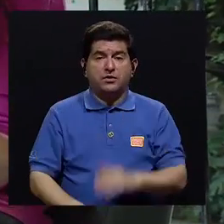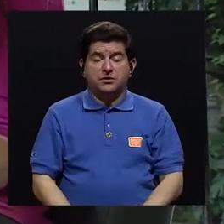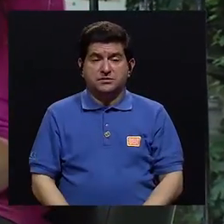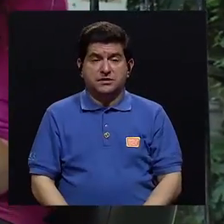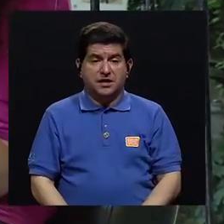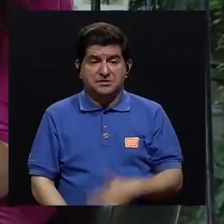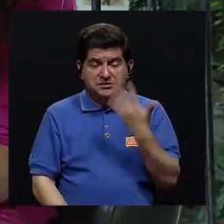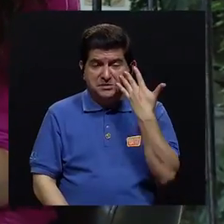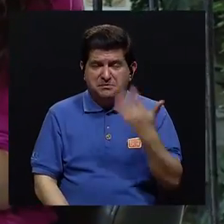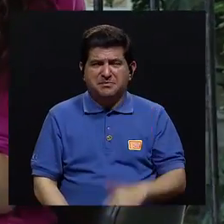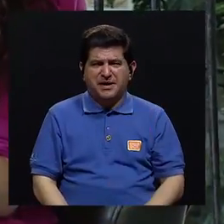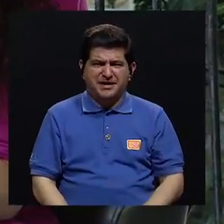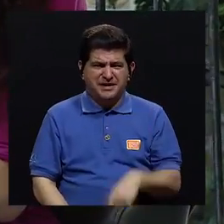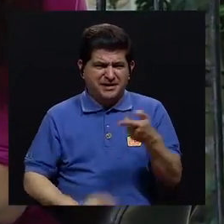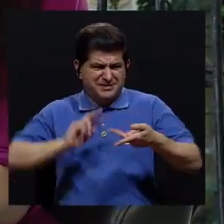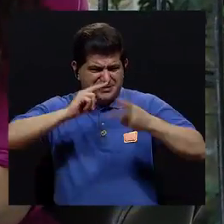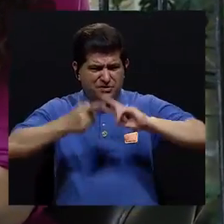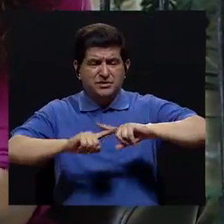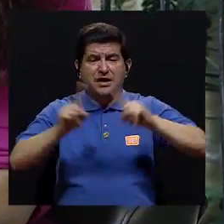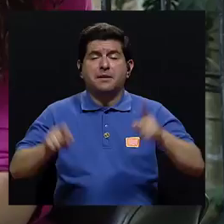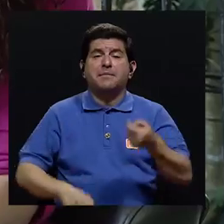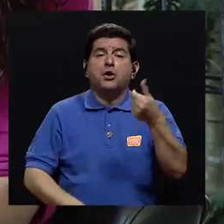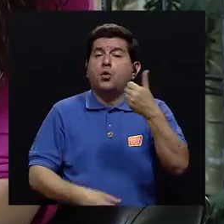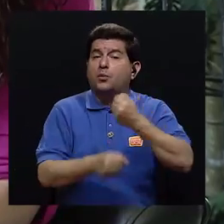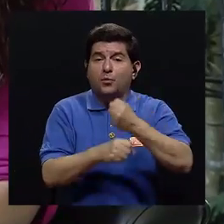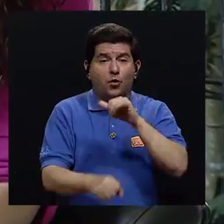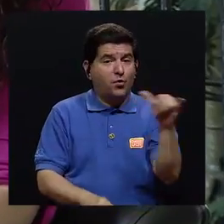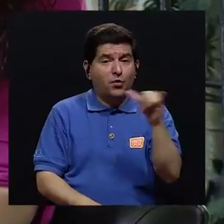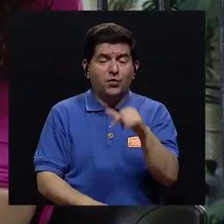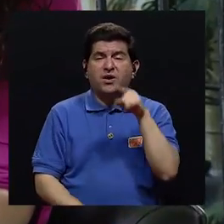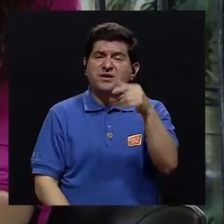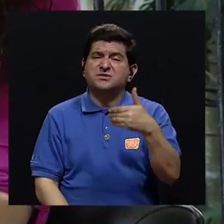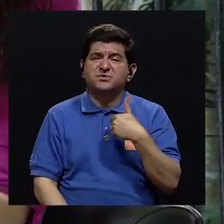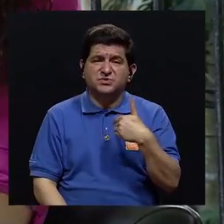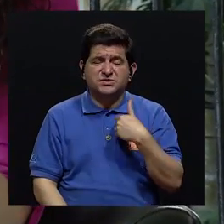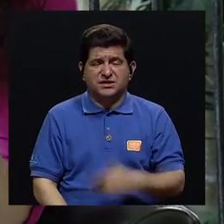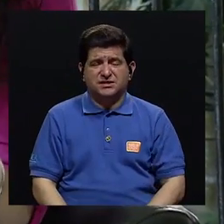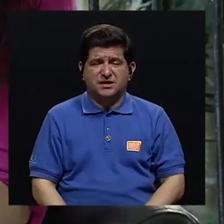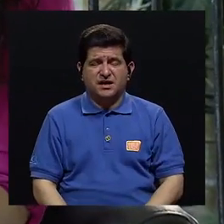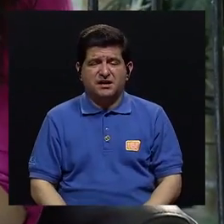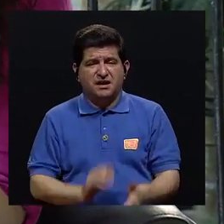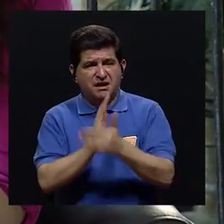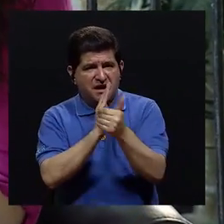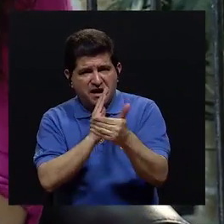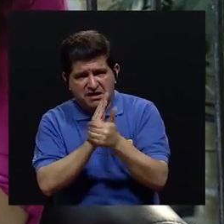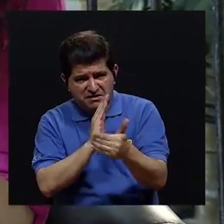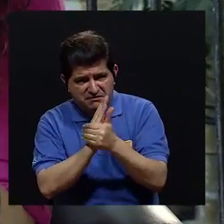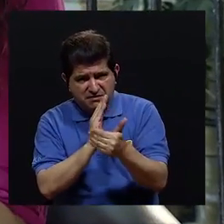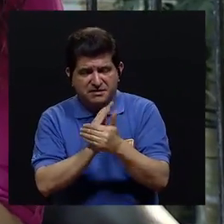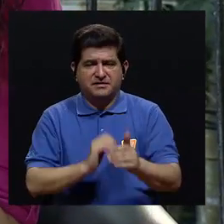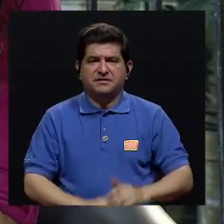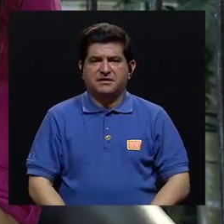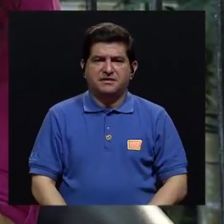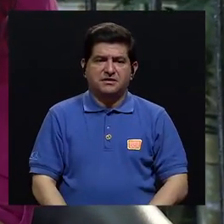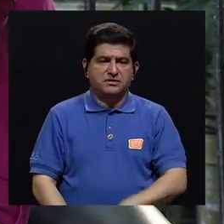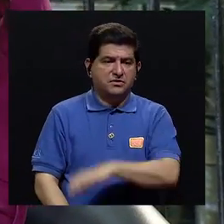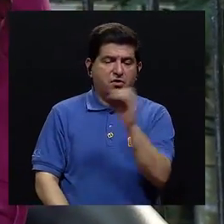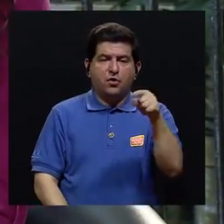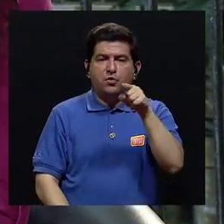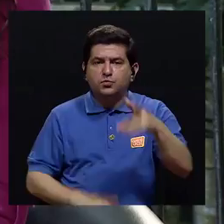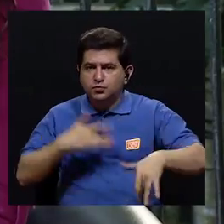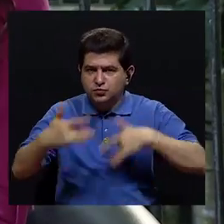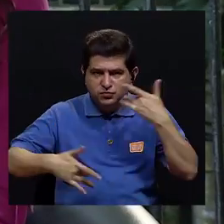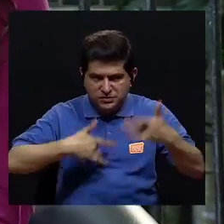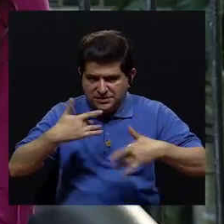sonar como irónico, pero poca carga de trabajo. Si nosotros tenemos ciertas competencias o capacidades o